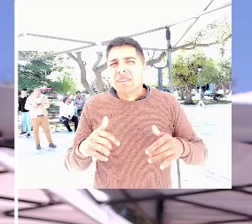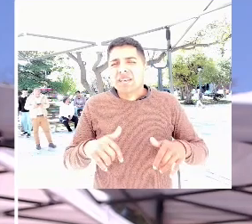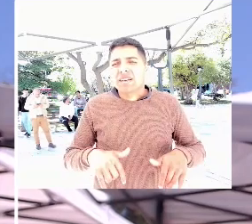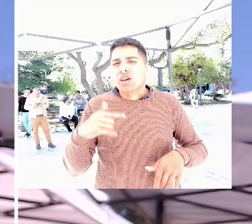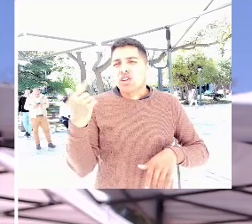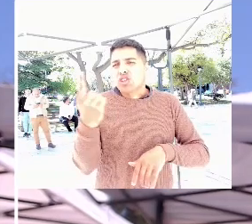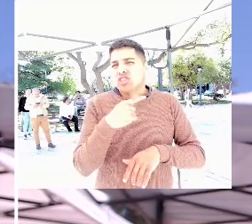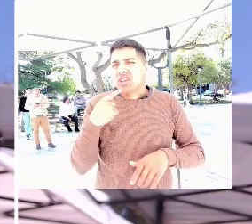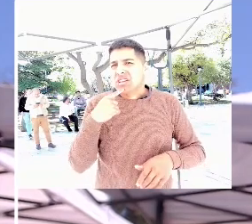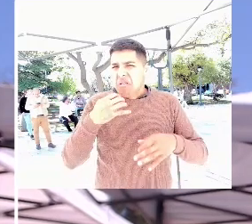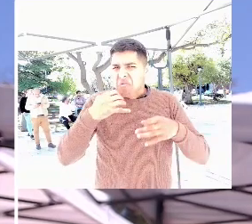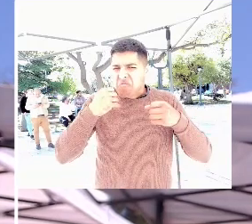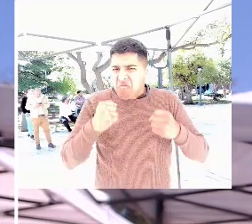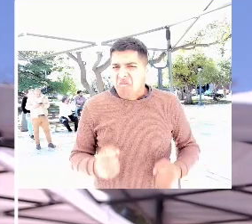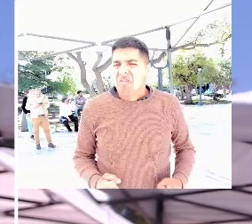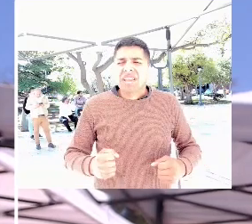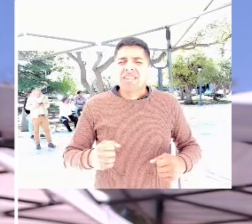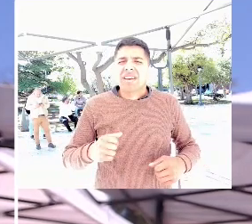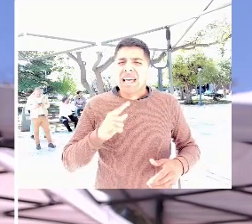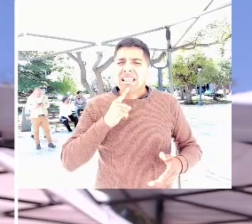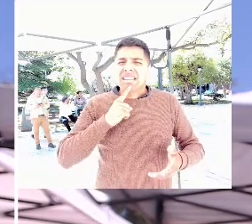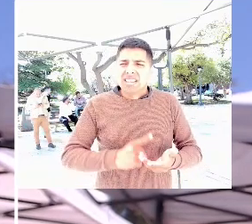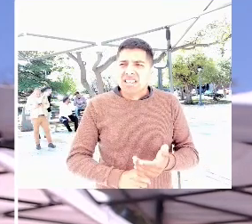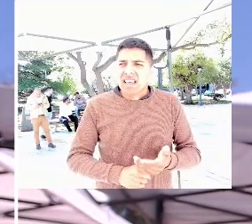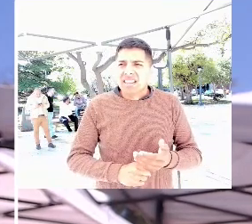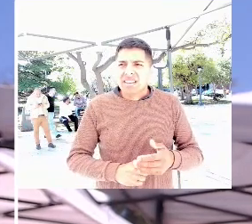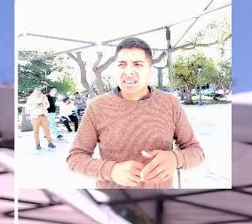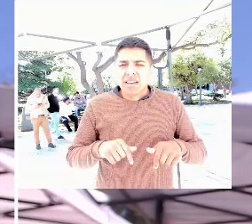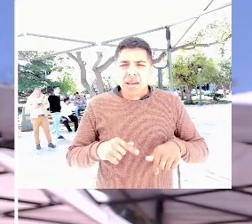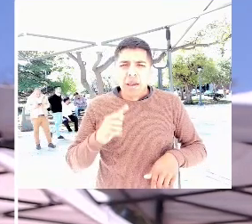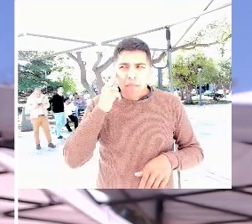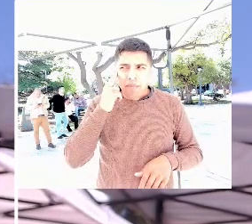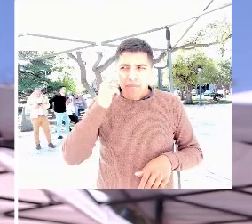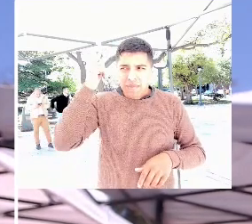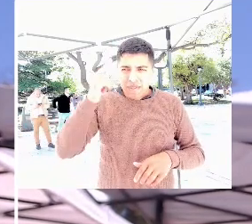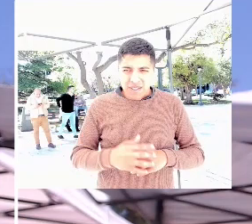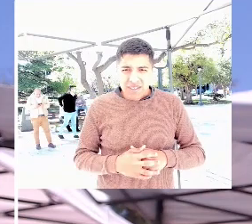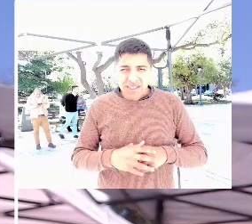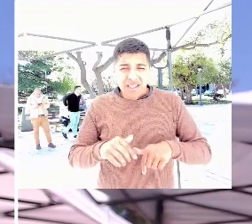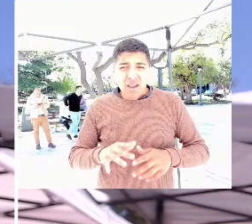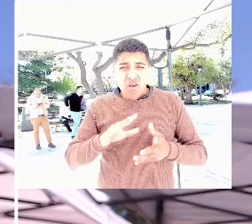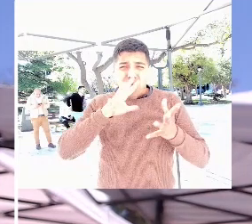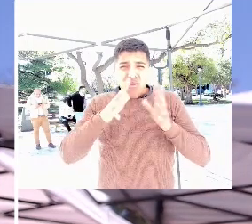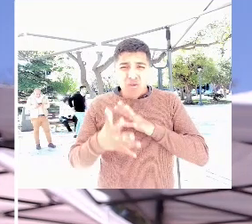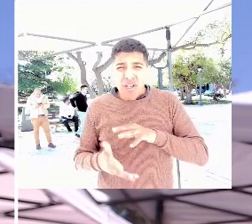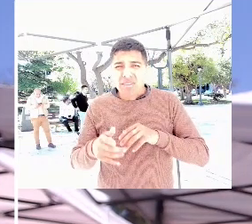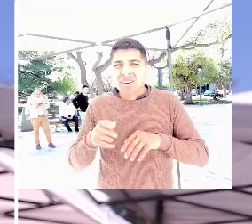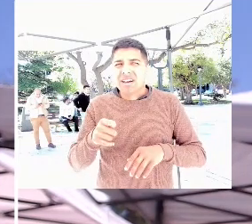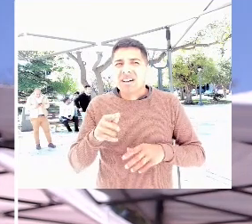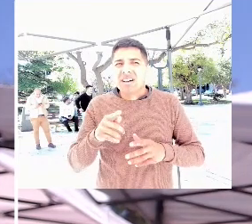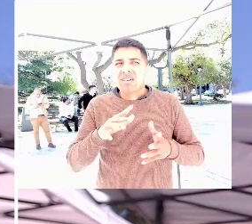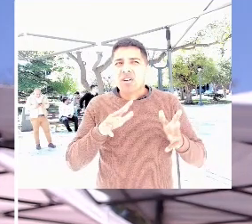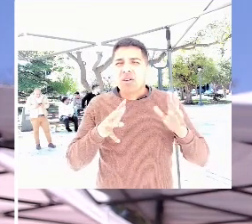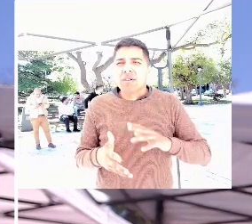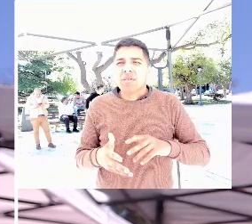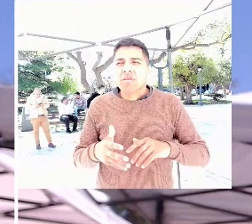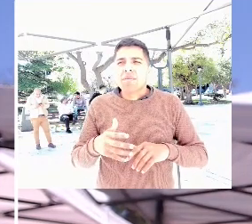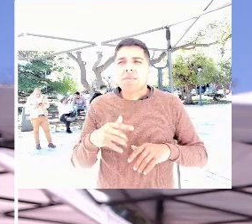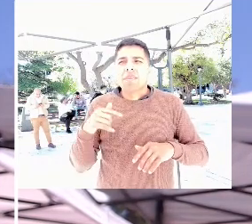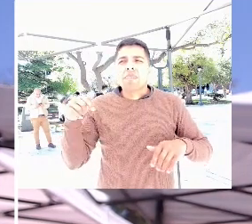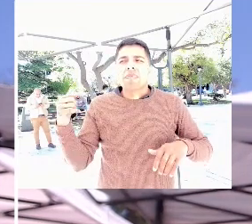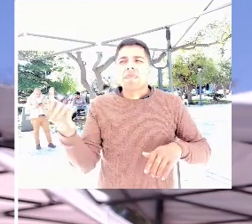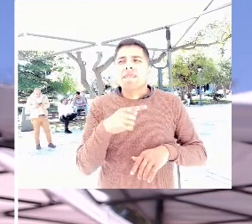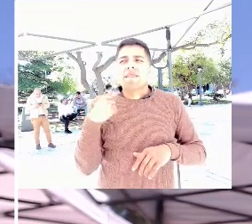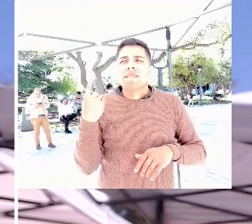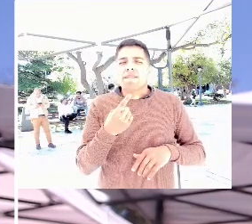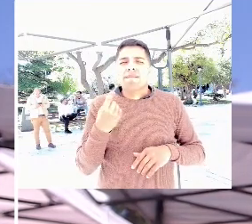tenemos que ser firmes en tomar esas decisiones y pensar estratégicamente cómo podemos hacer que nuestros recursos,